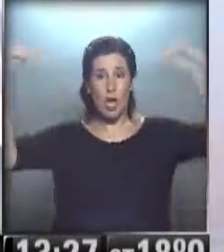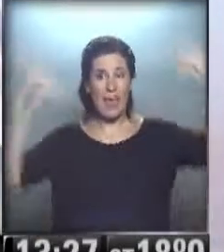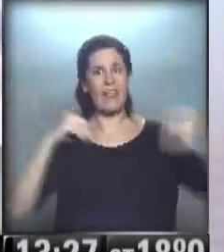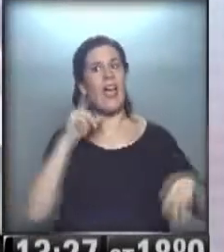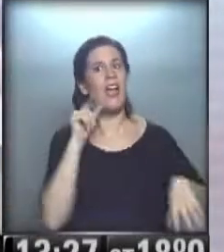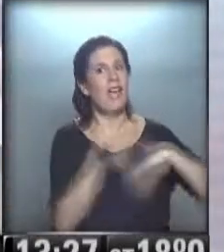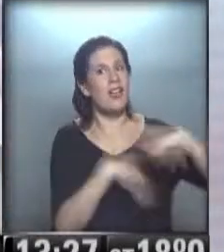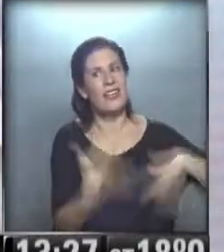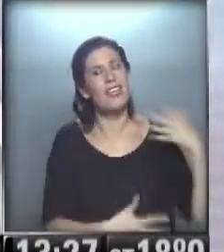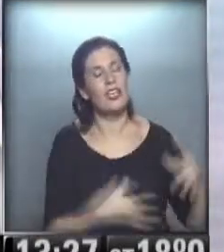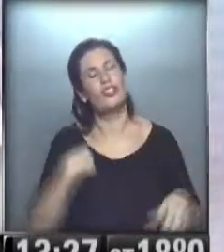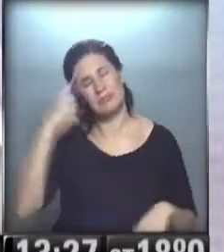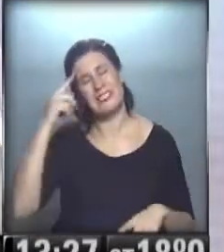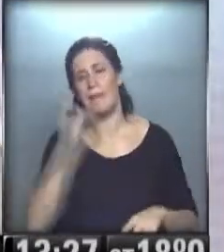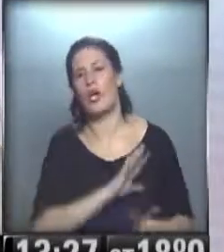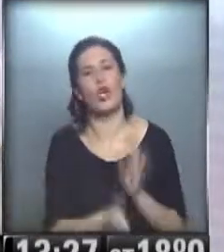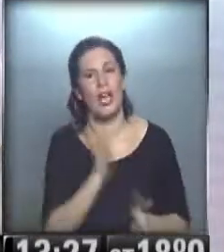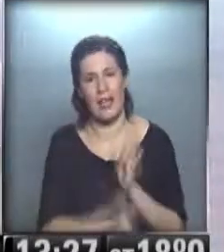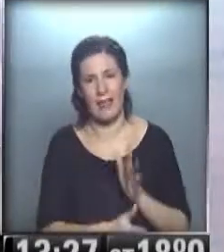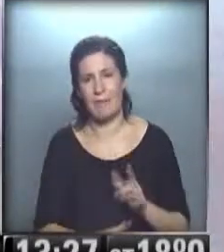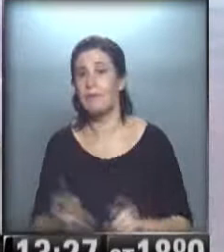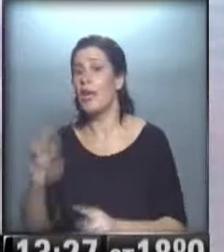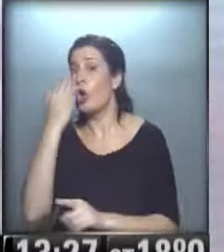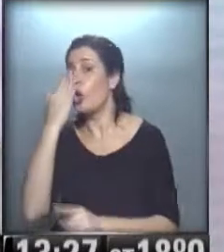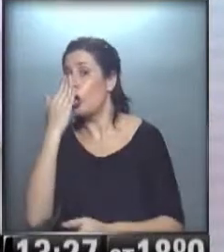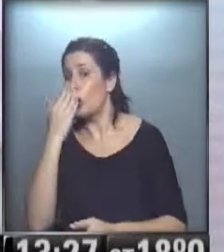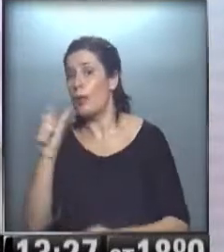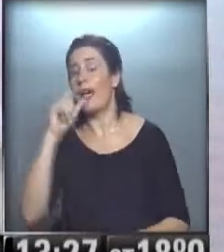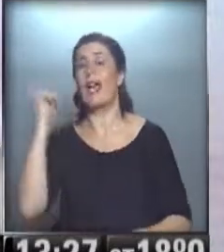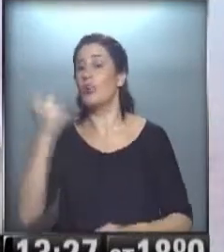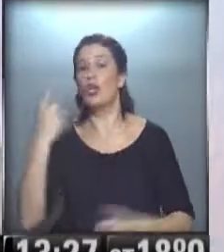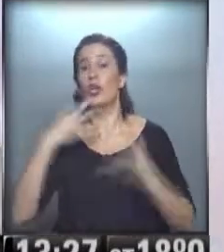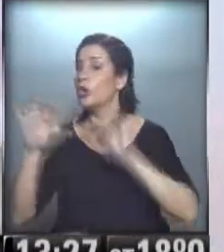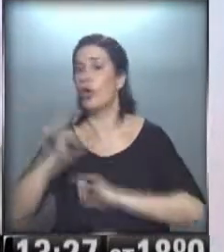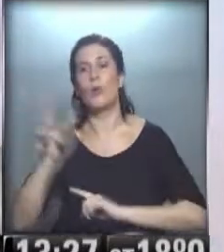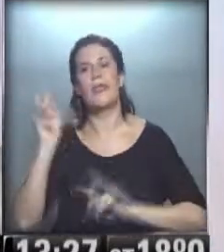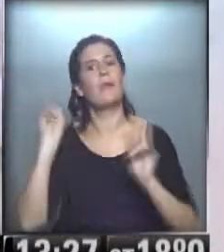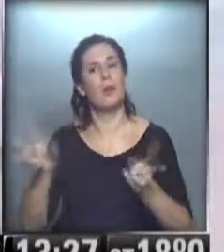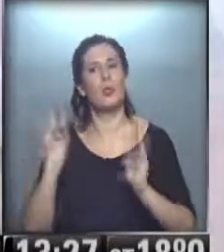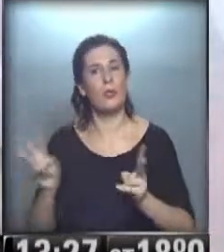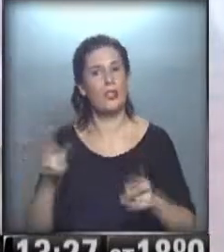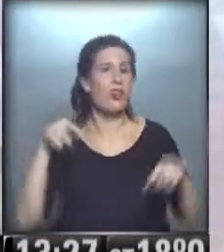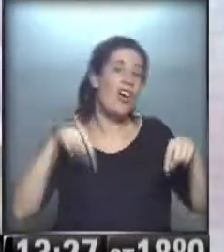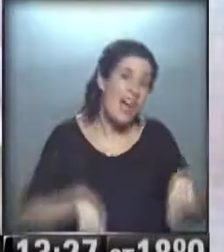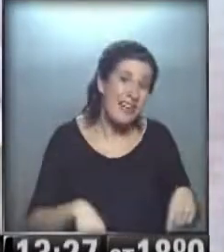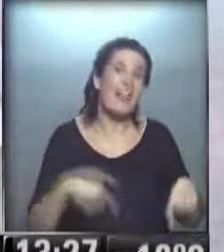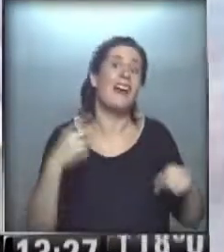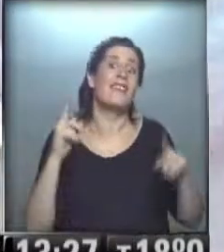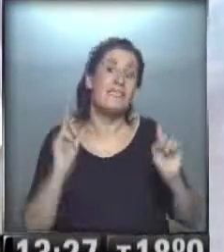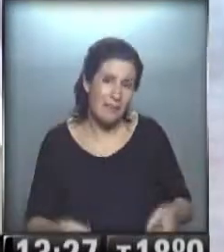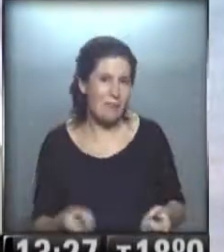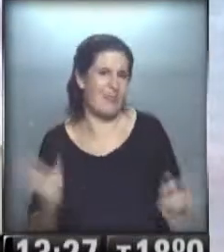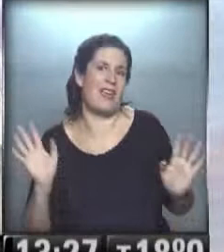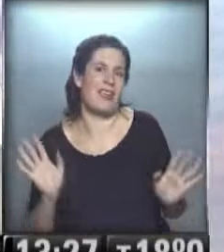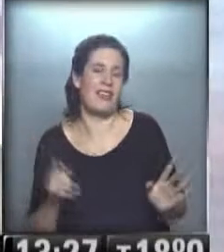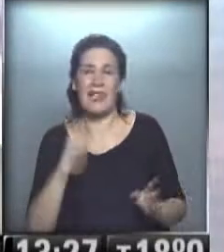embargo hubo incidentes en Córdoba. Acá no se tomó esta previsión de al menos no vender alcohol, por lo menos por la tarde, no todo el día. Si la gente quiere comprar alcohol, lo puede